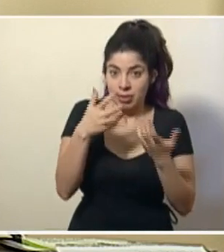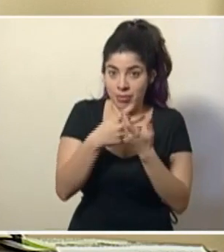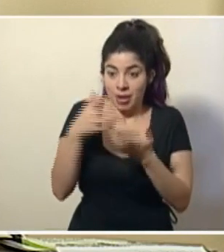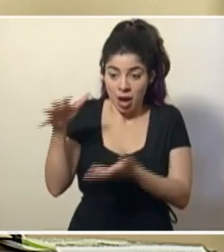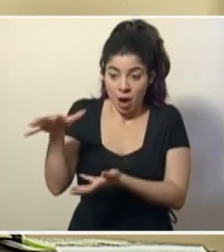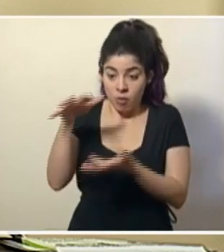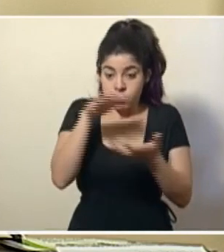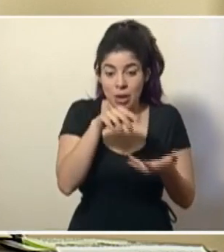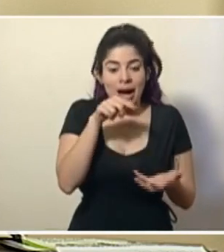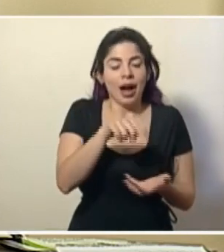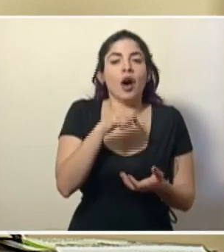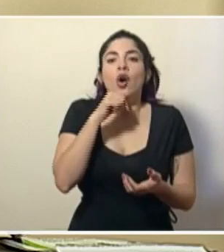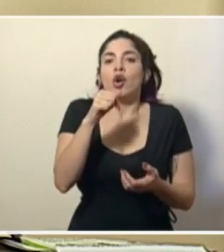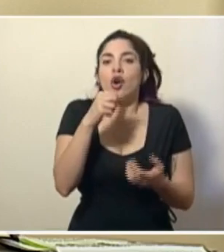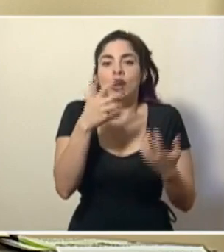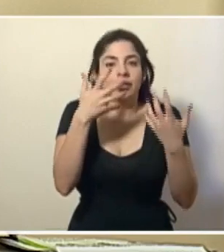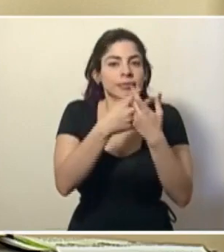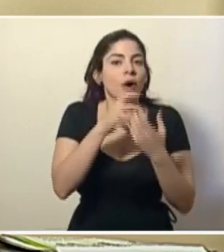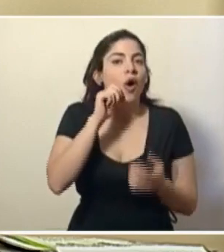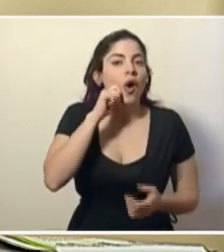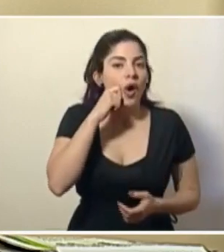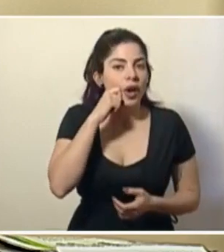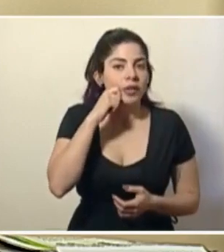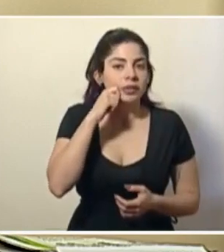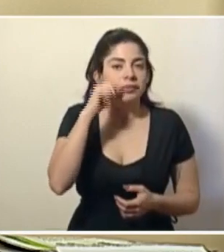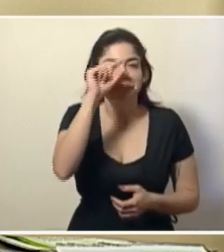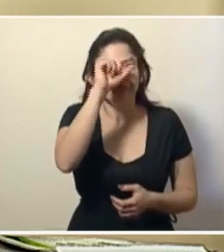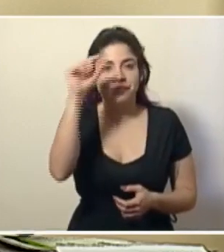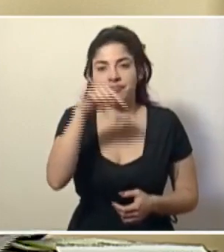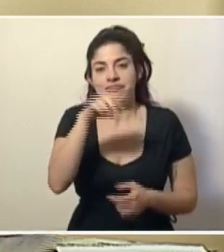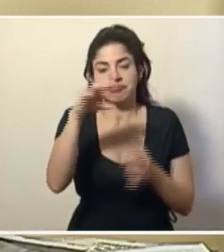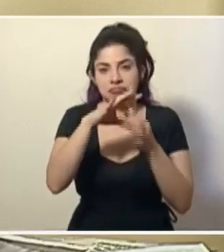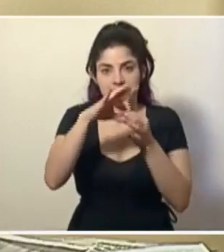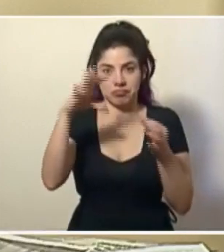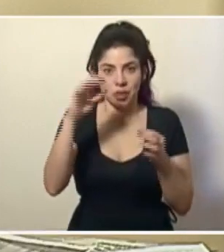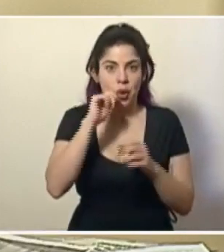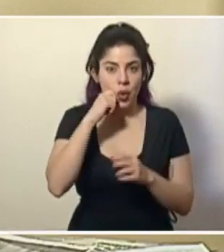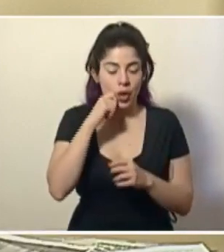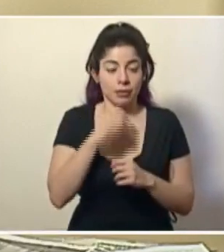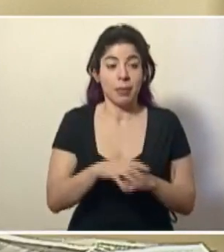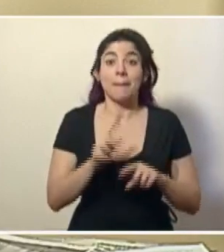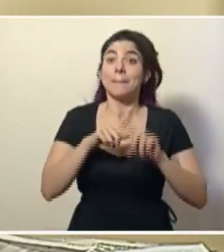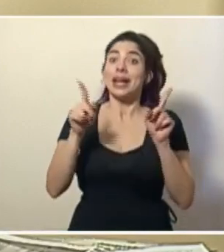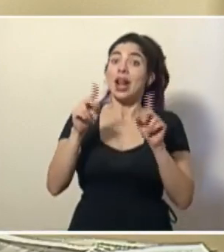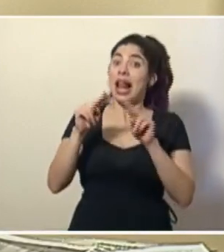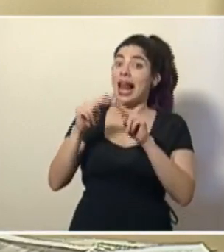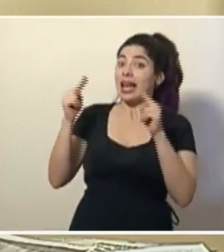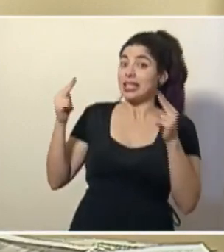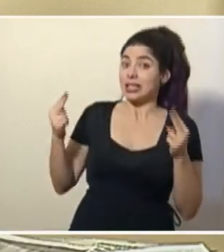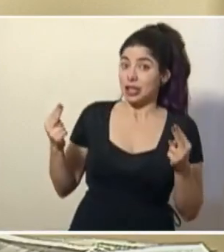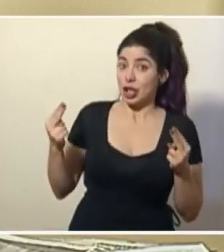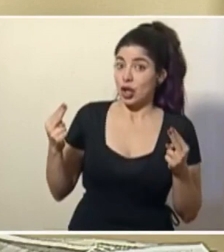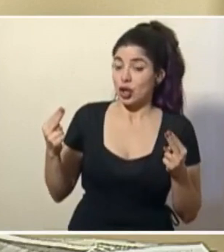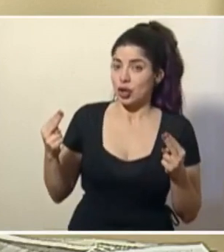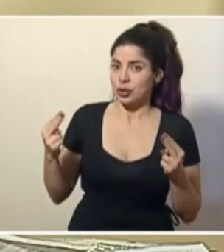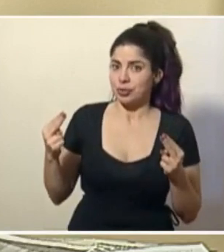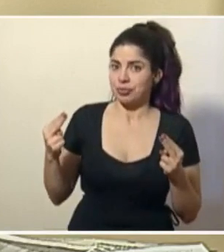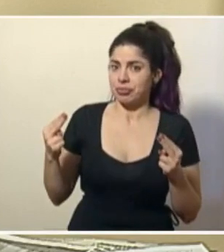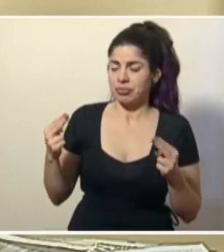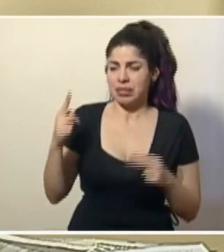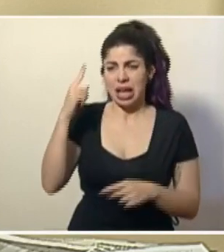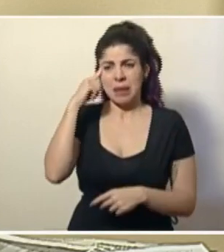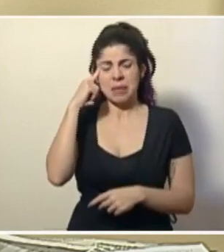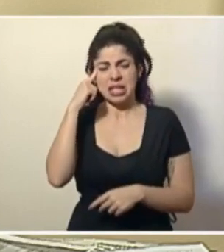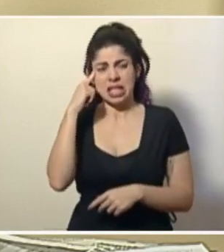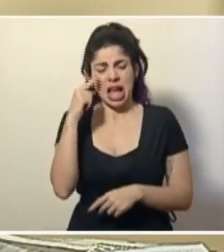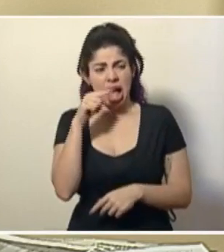correspondiente a este ingreso, no corresponde al código tal y tal. Y la Nación hace el